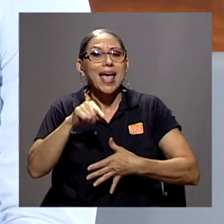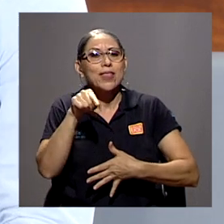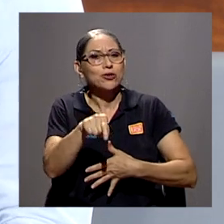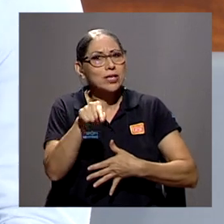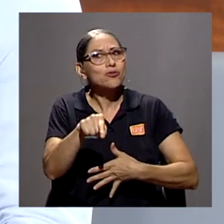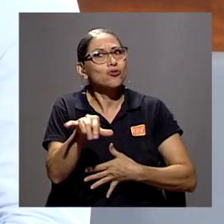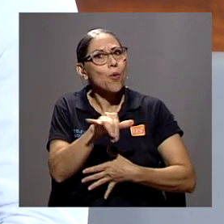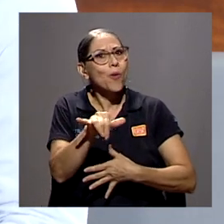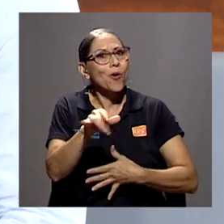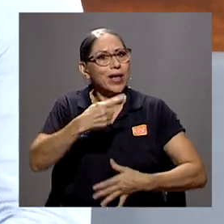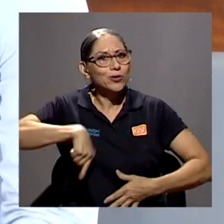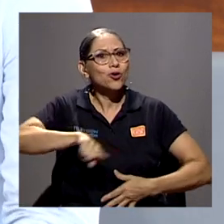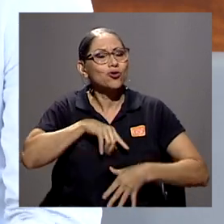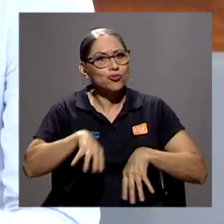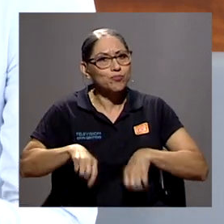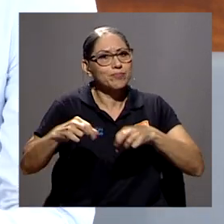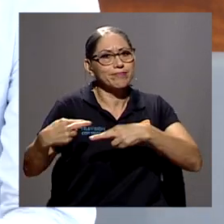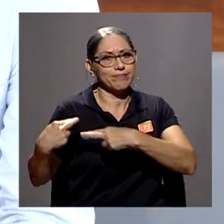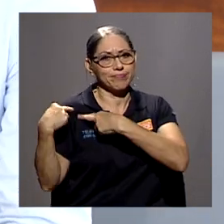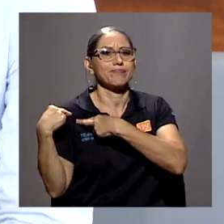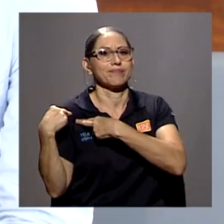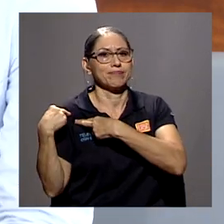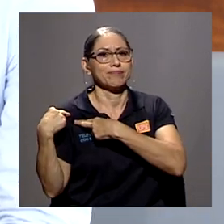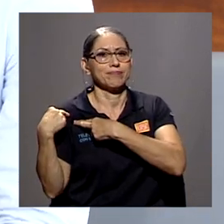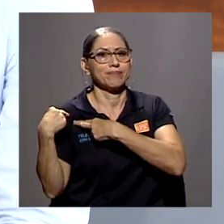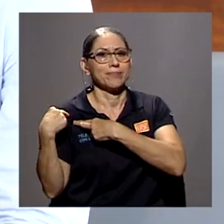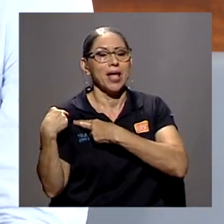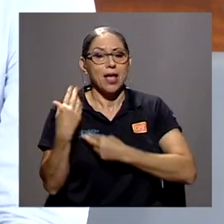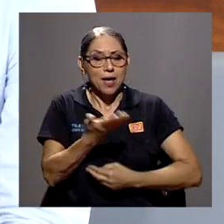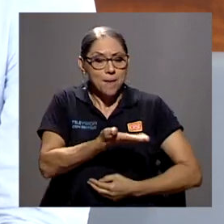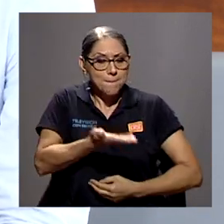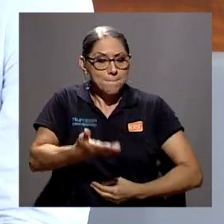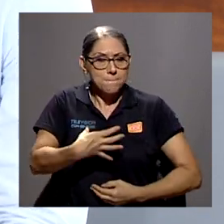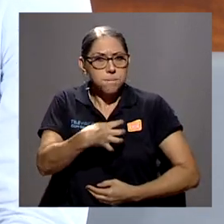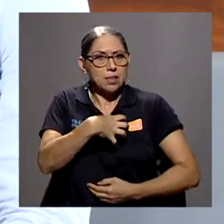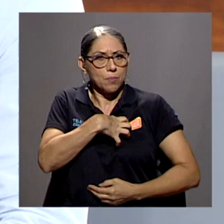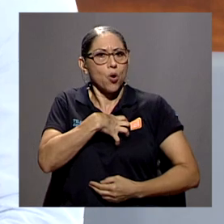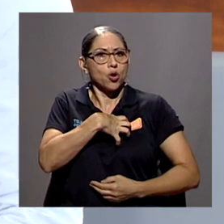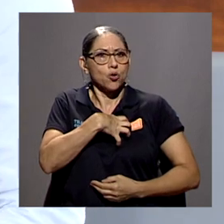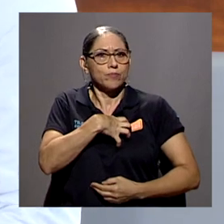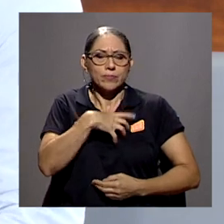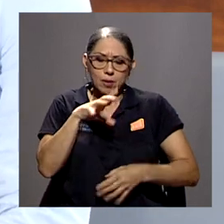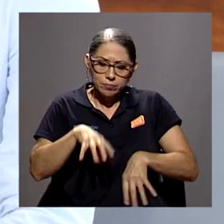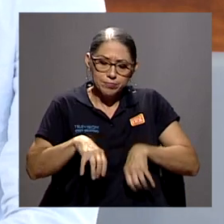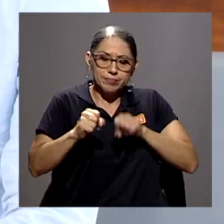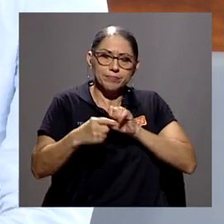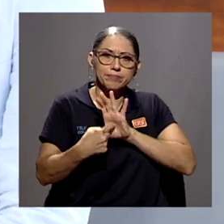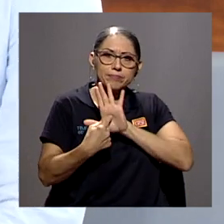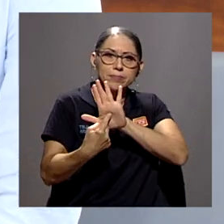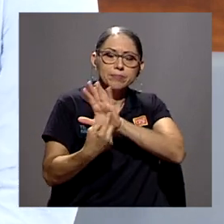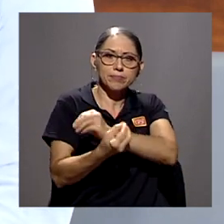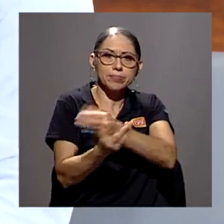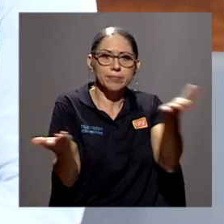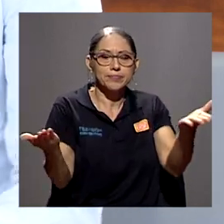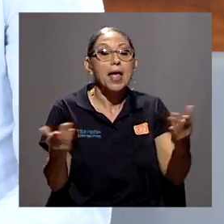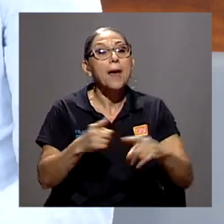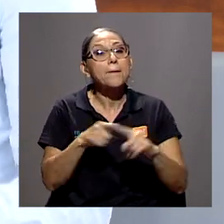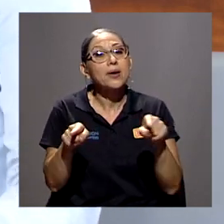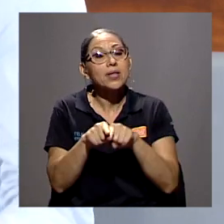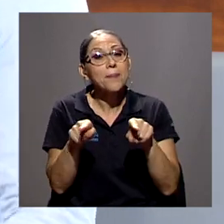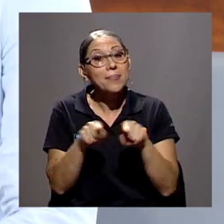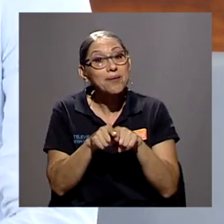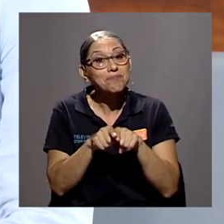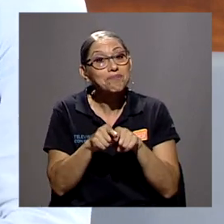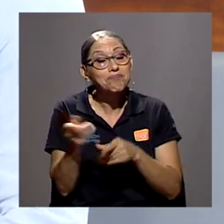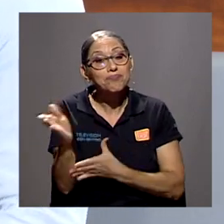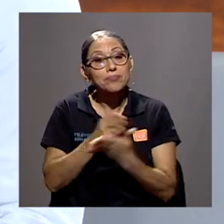responsabilidad para nosotros tener ese patrimonio rescatarlo y darlo a conocer pero también tenemos una